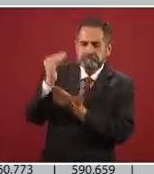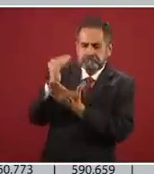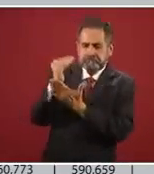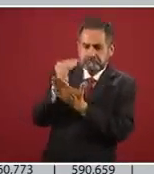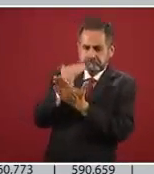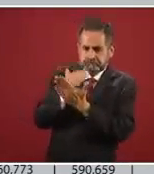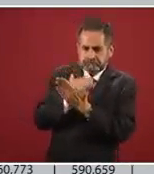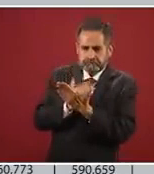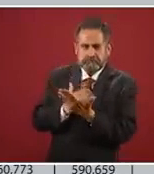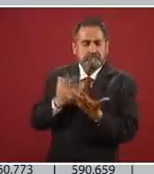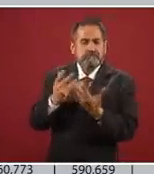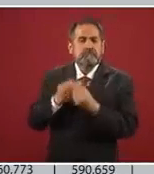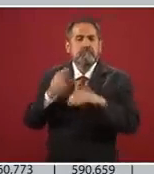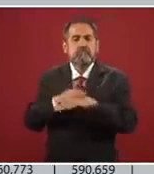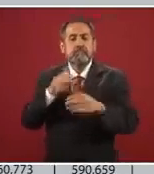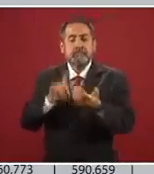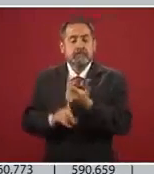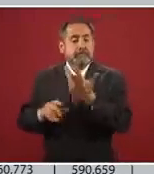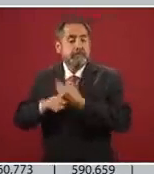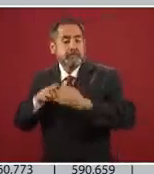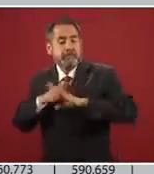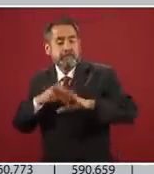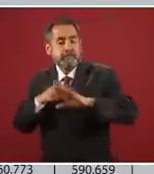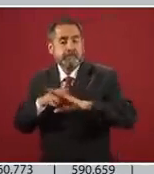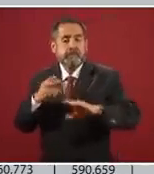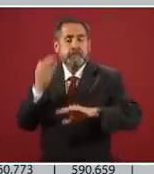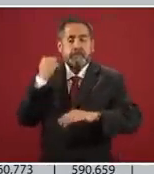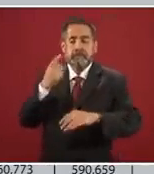considerando que en la estadística migratoria el registro fue de